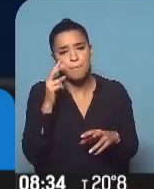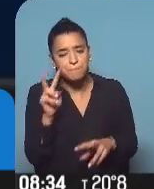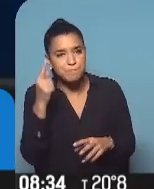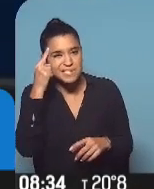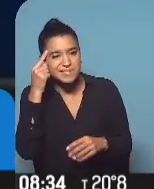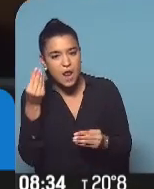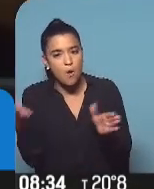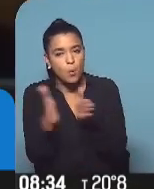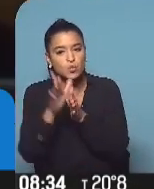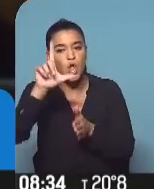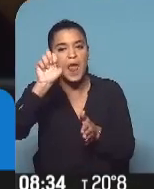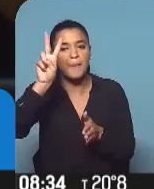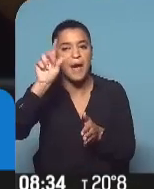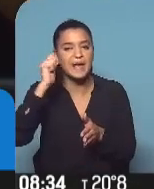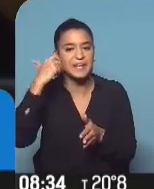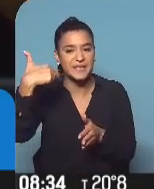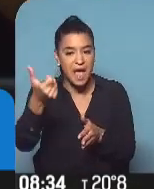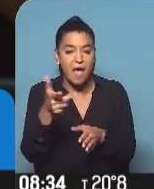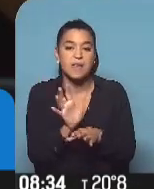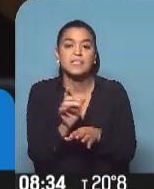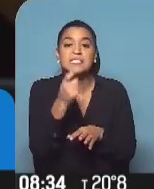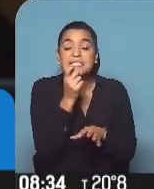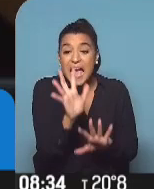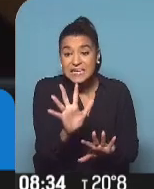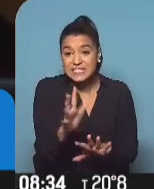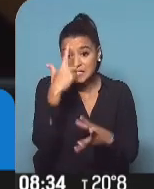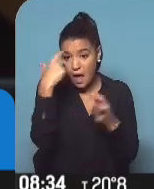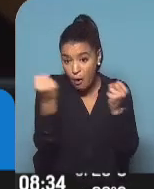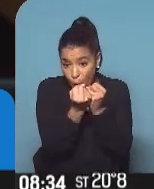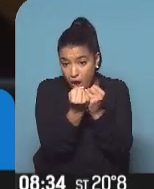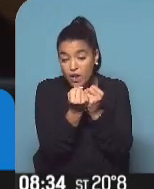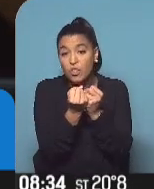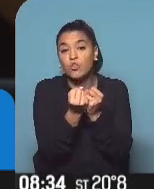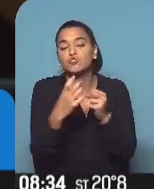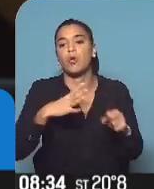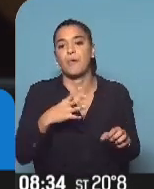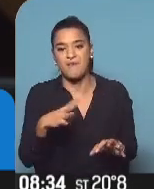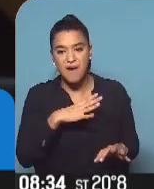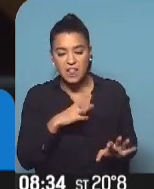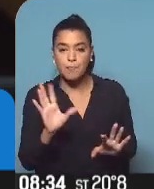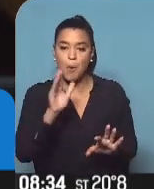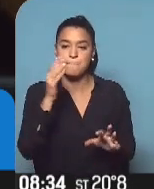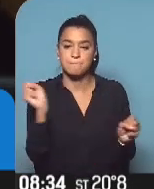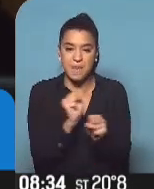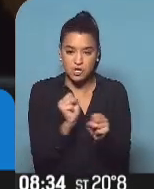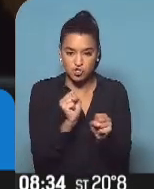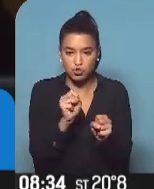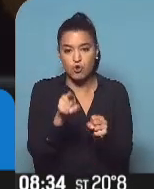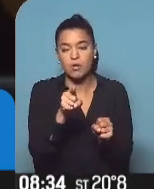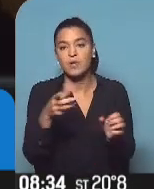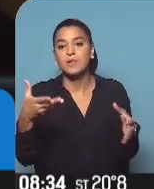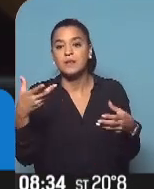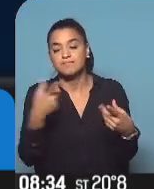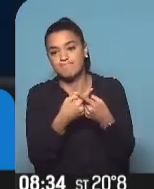baña, ¿no? Se supone que eso debería saldarse si se hace la convención, todavía no está definido, pero debería hacerse en mayo, debería saldarse allí en